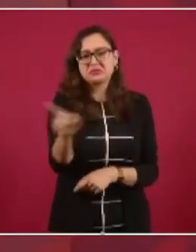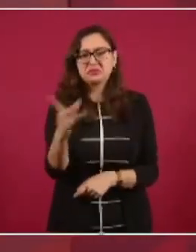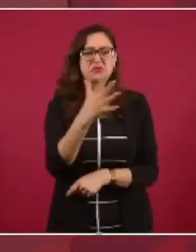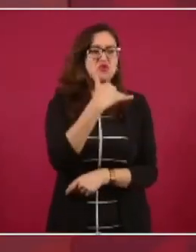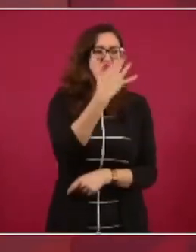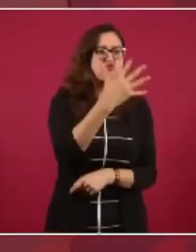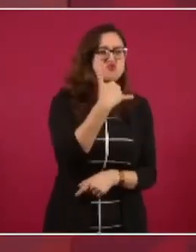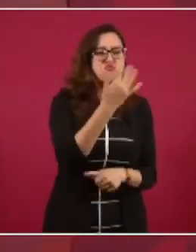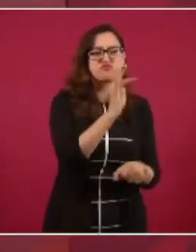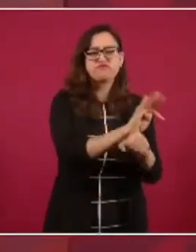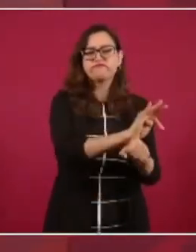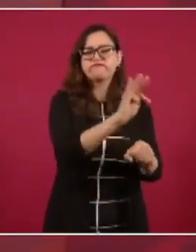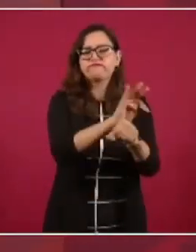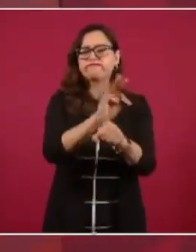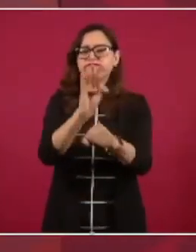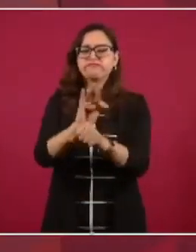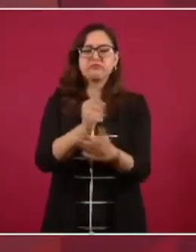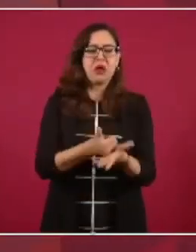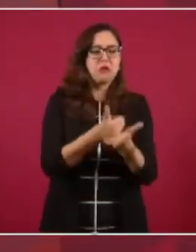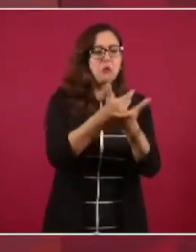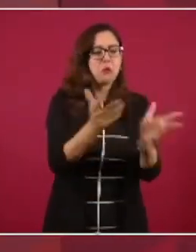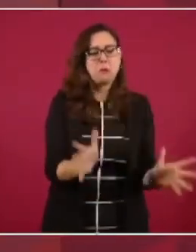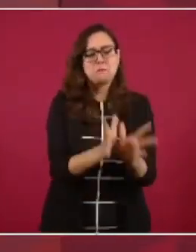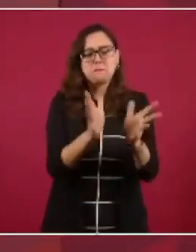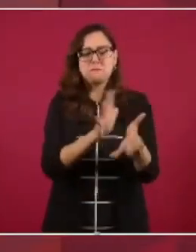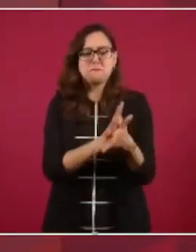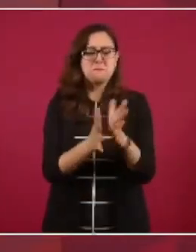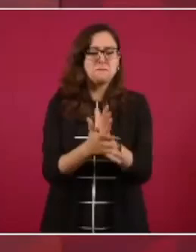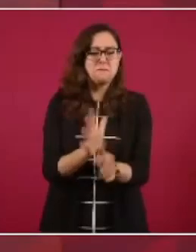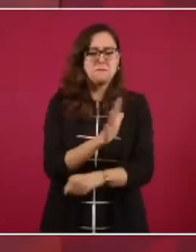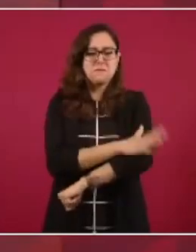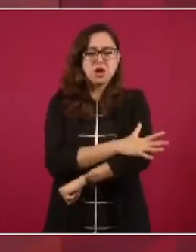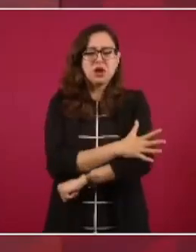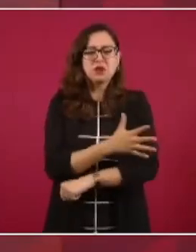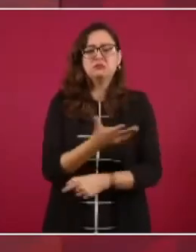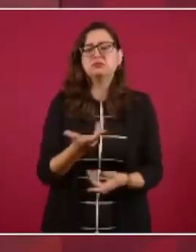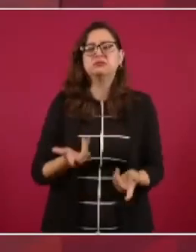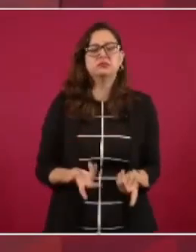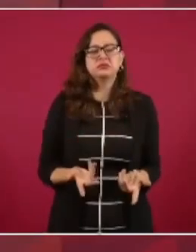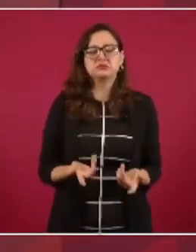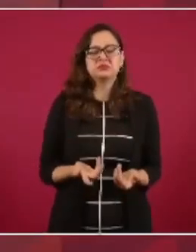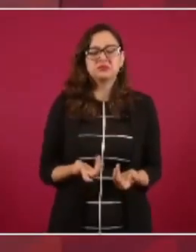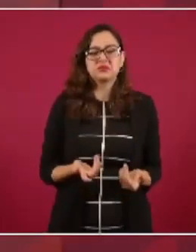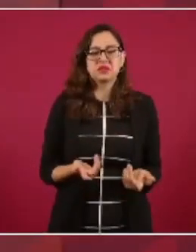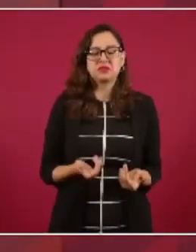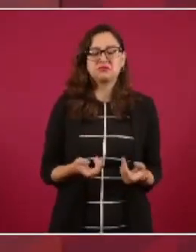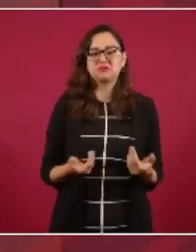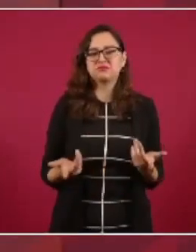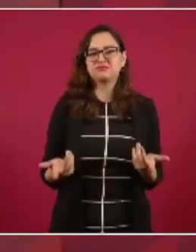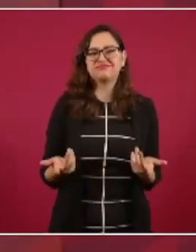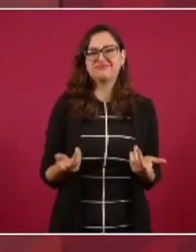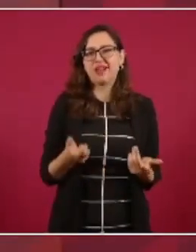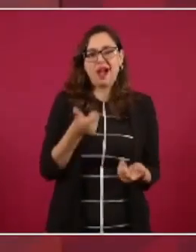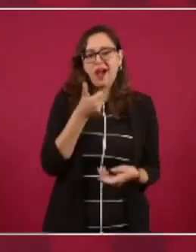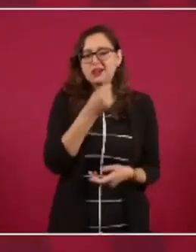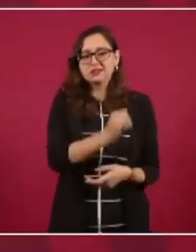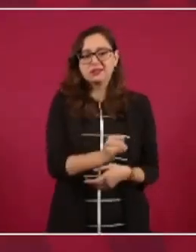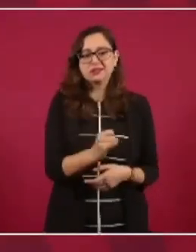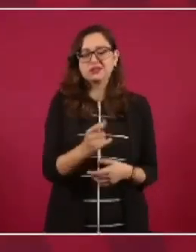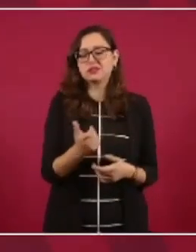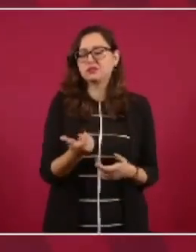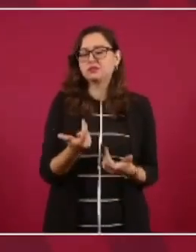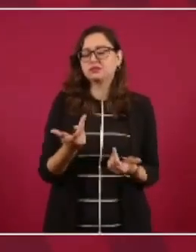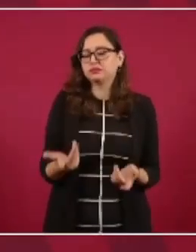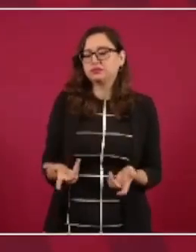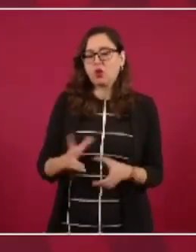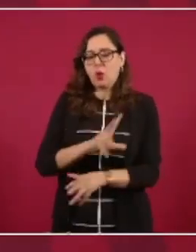era un facilitador de las transferencias, el traslado de los bienes nacionales